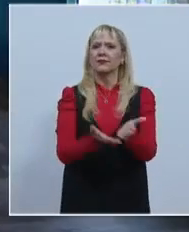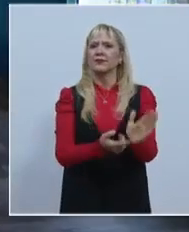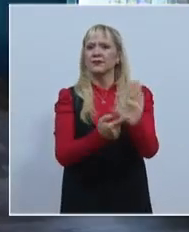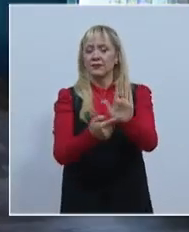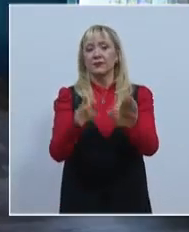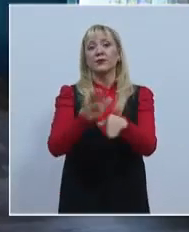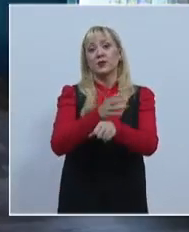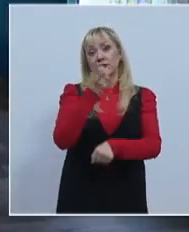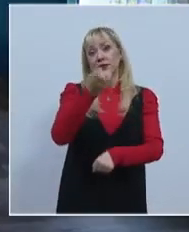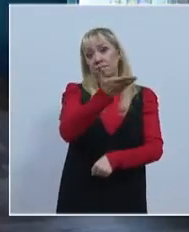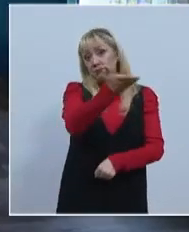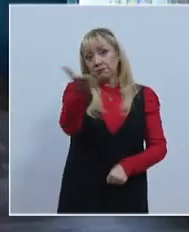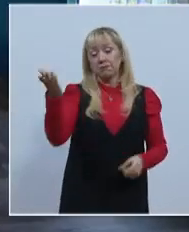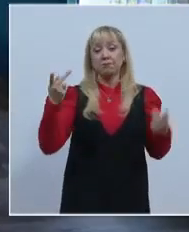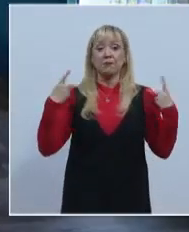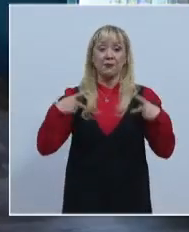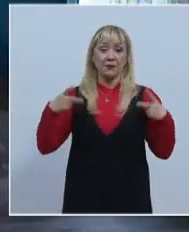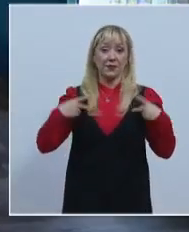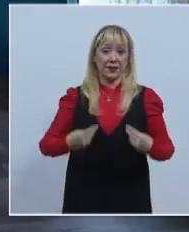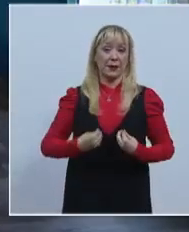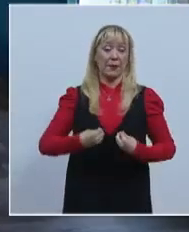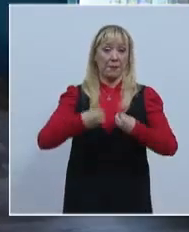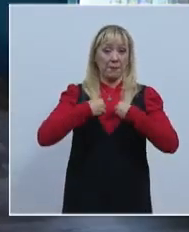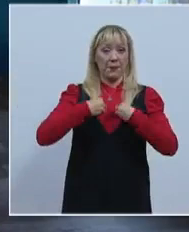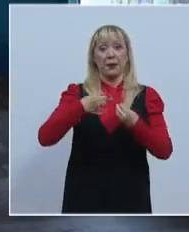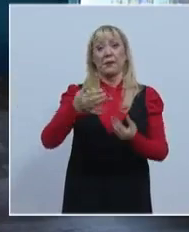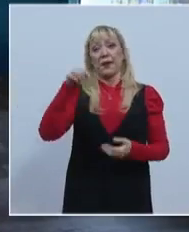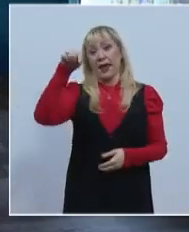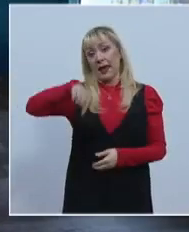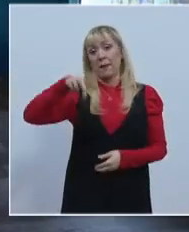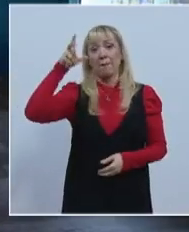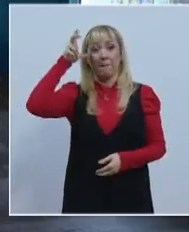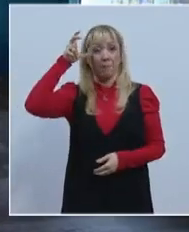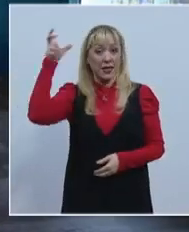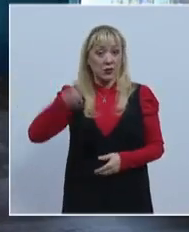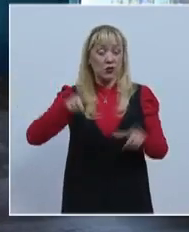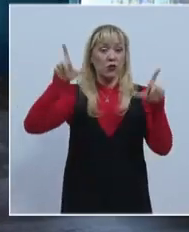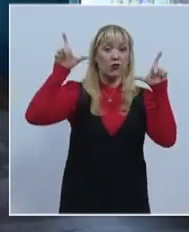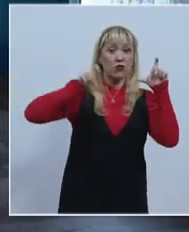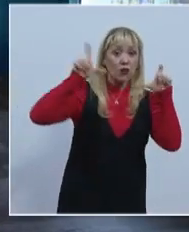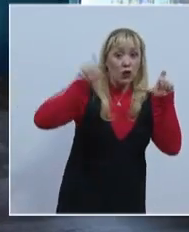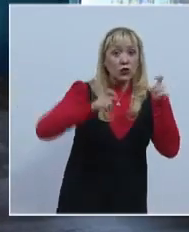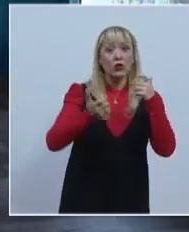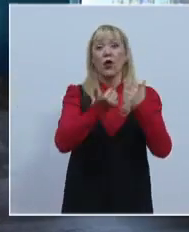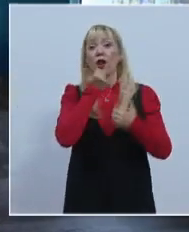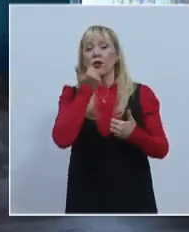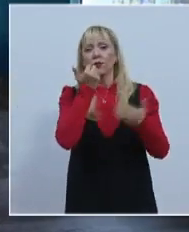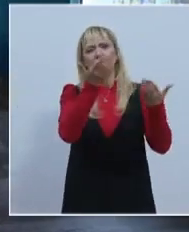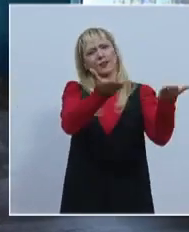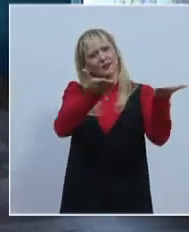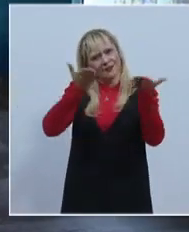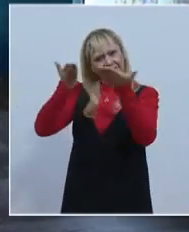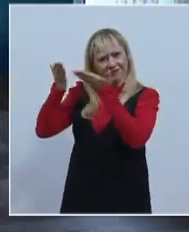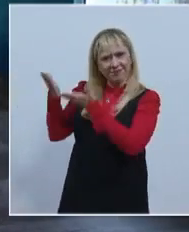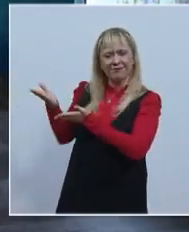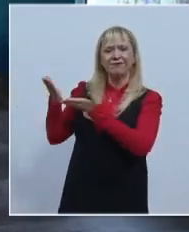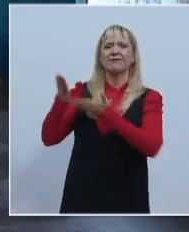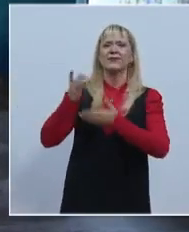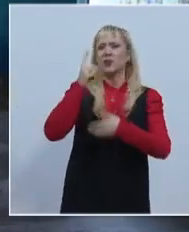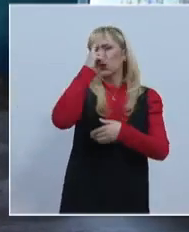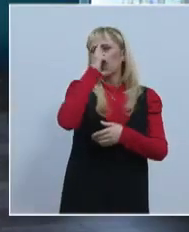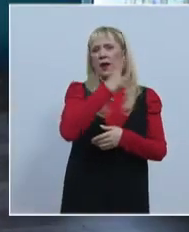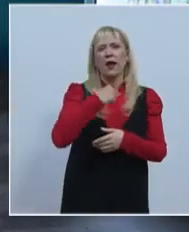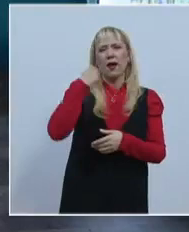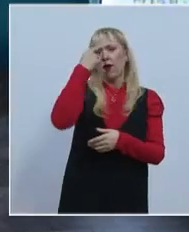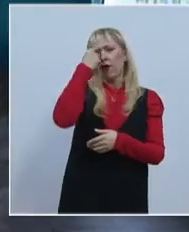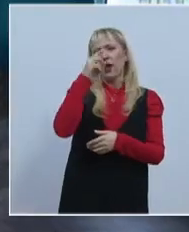les hacemos una atenta invitación a todo el público en general, estudiantes, fotógrafos, fotógrafas, a que vengan aquí. Estamos aproximadamente a